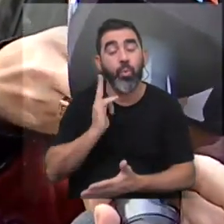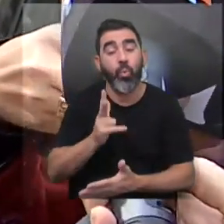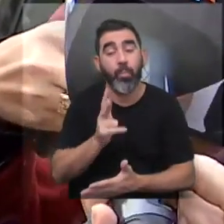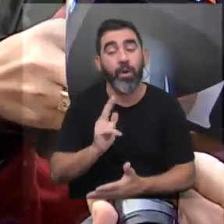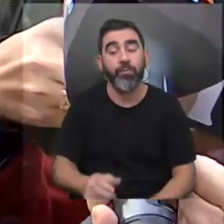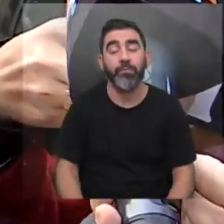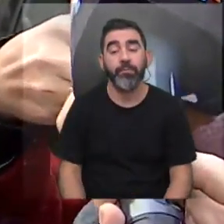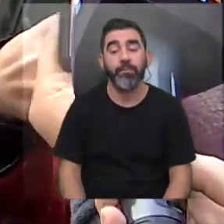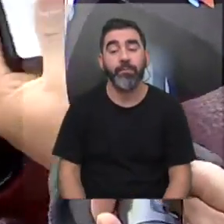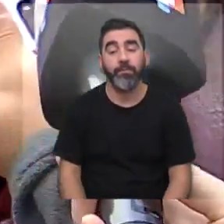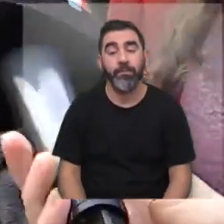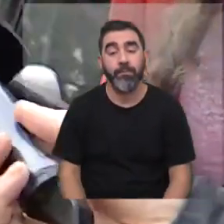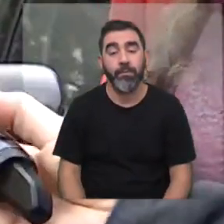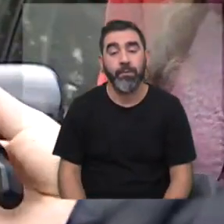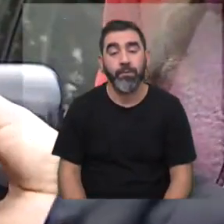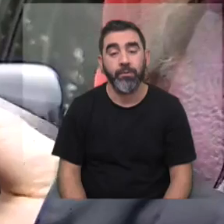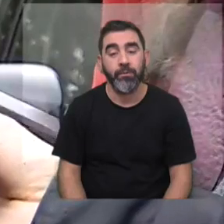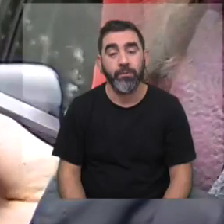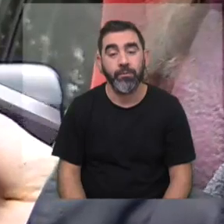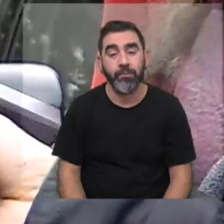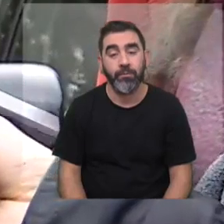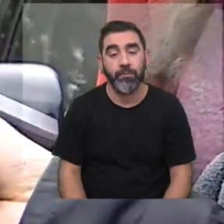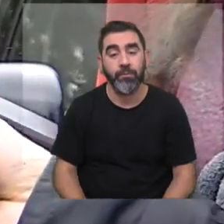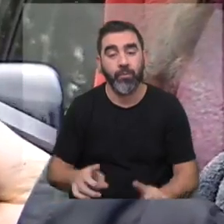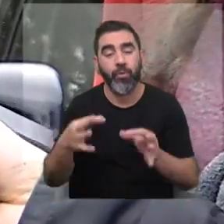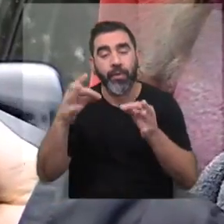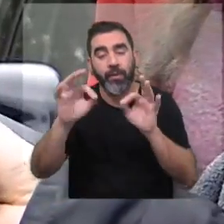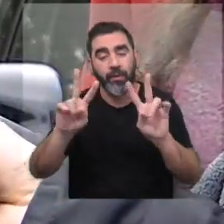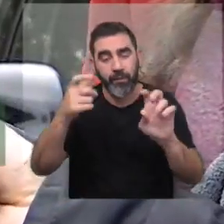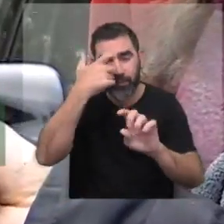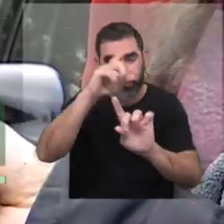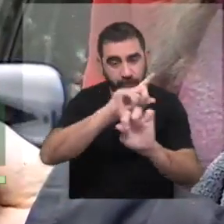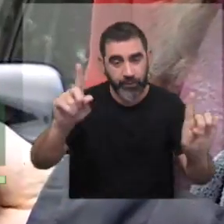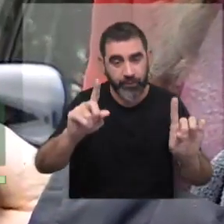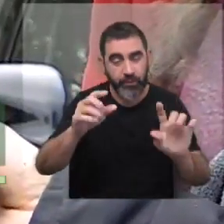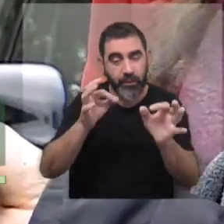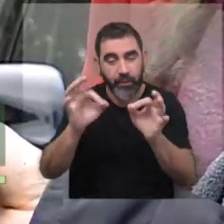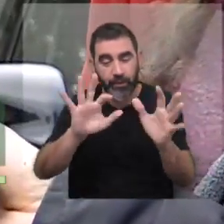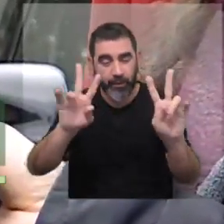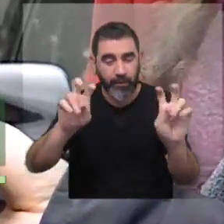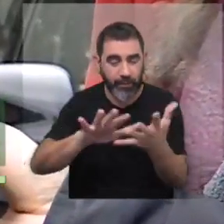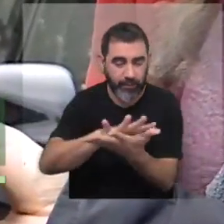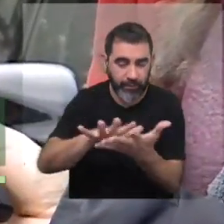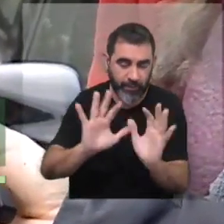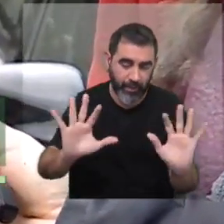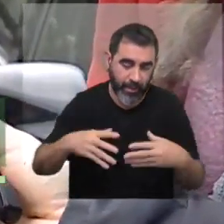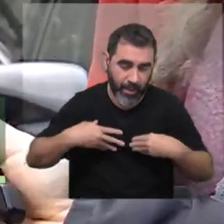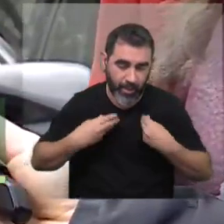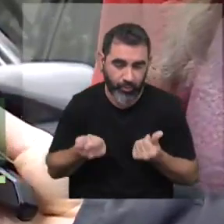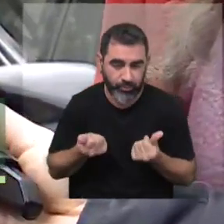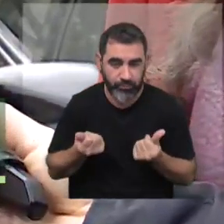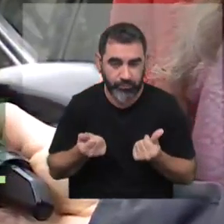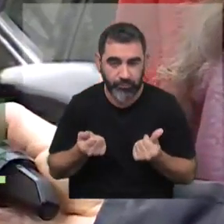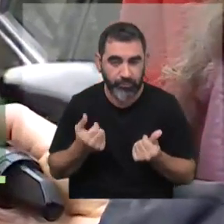va los antropólogos directamente no vamos a entrar no voy a entrar en los detalles técnicos justamente como decís es muy delicado y y O sea no